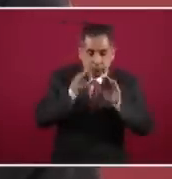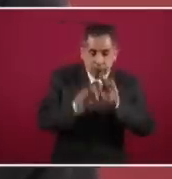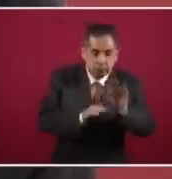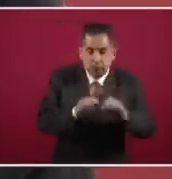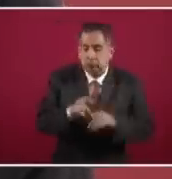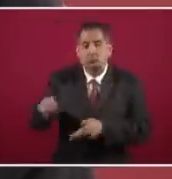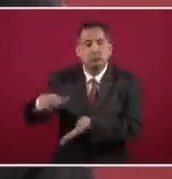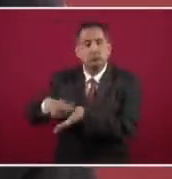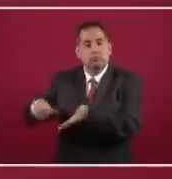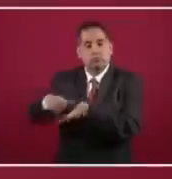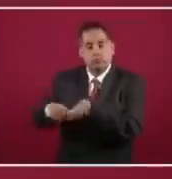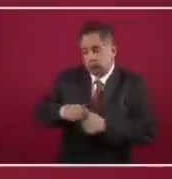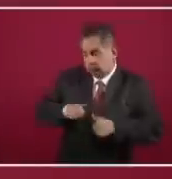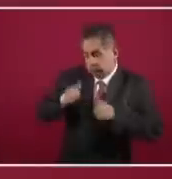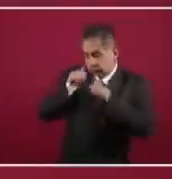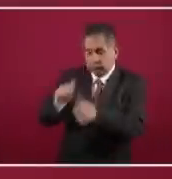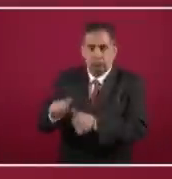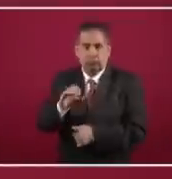sus clientes,